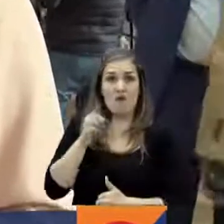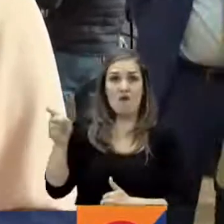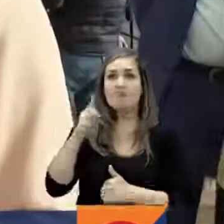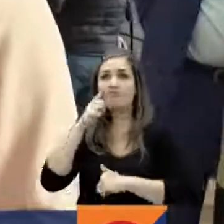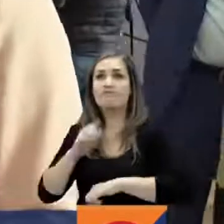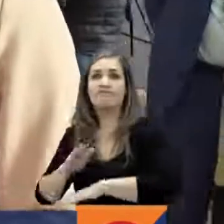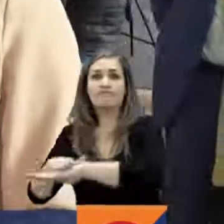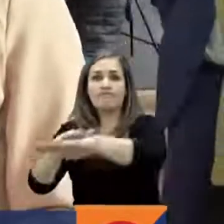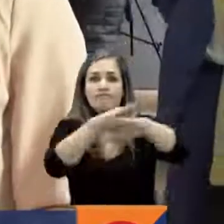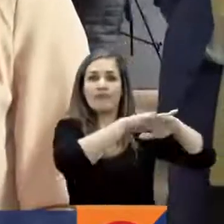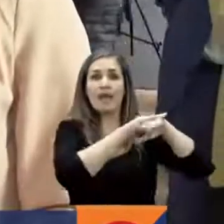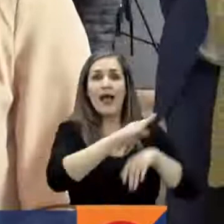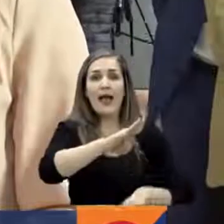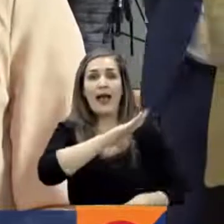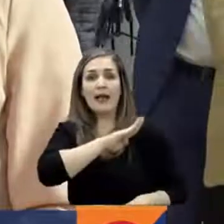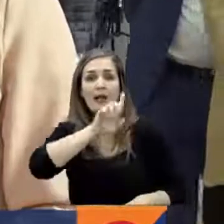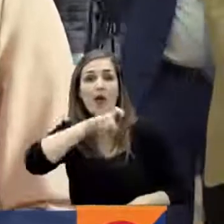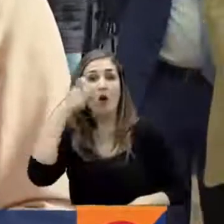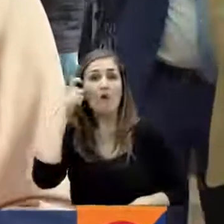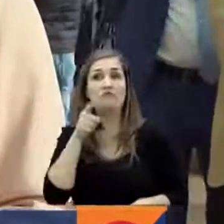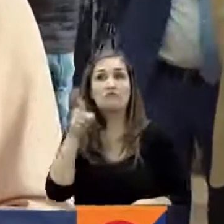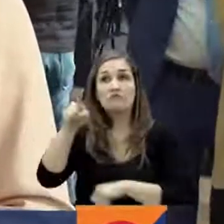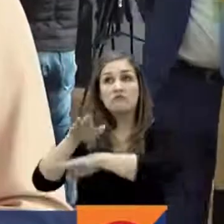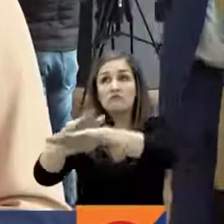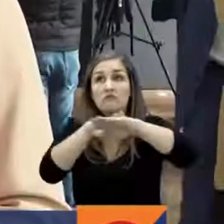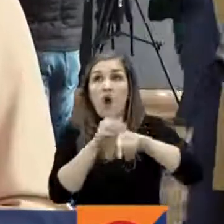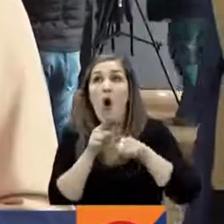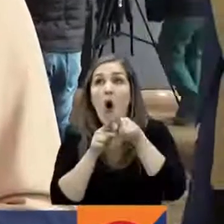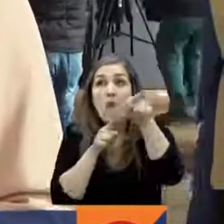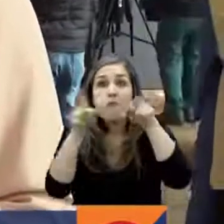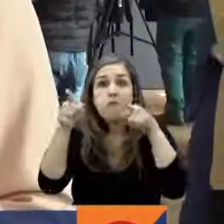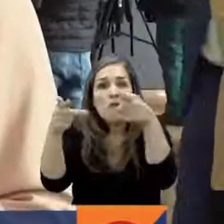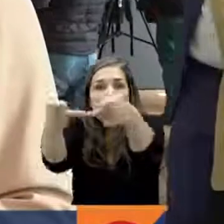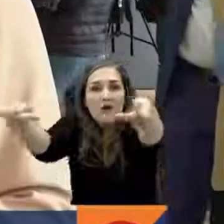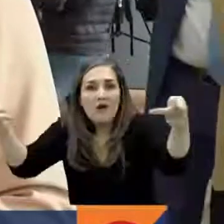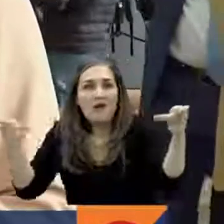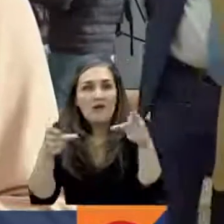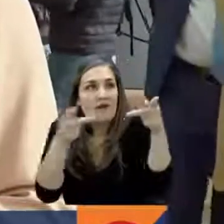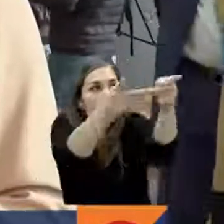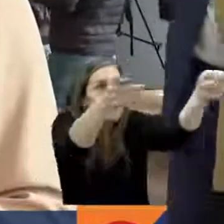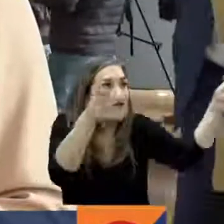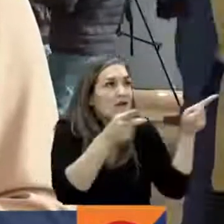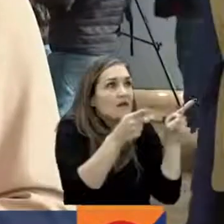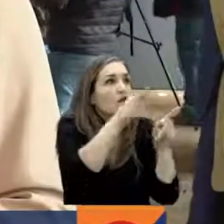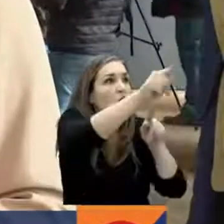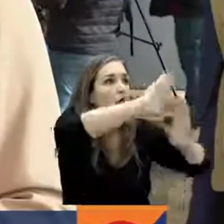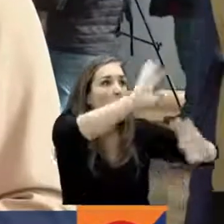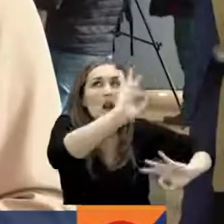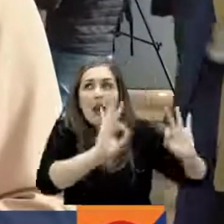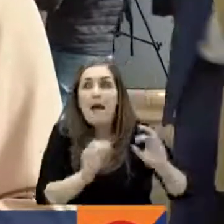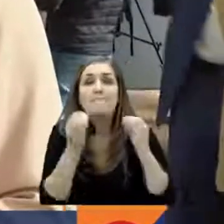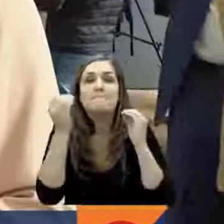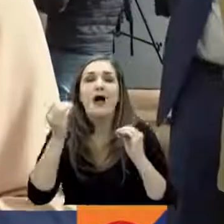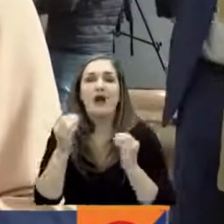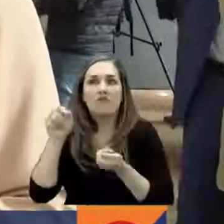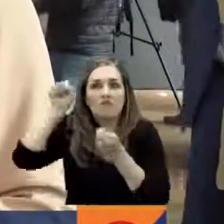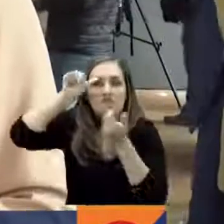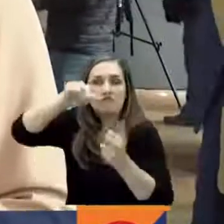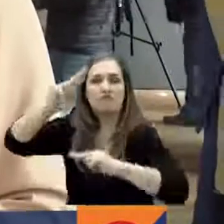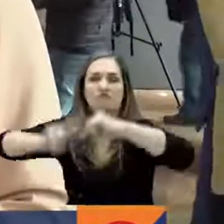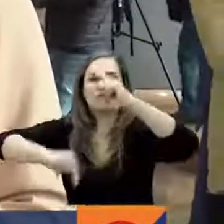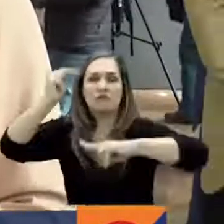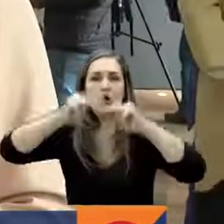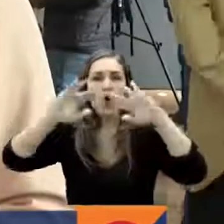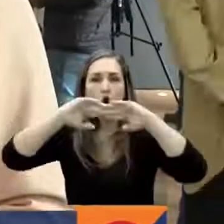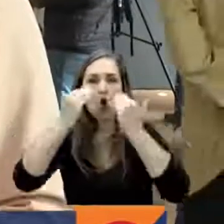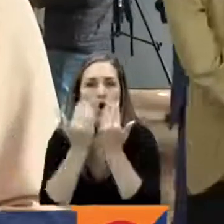locales, alcaldes y gobernadores, para que preparen los lotes donde se van a construir las universidades y los colegios públicos para poder garantizar la educación gratuita